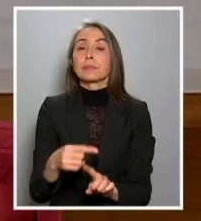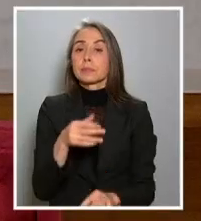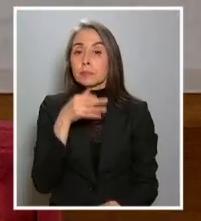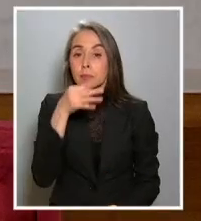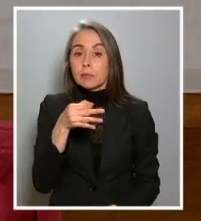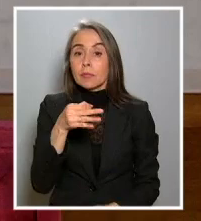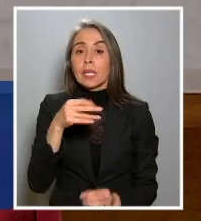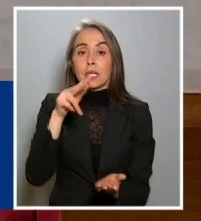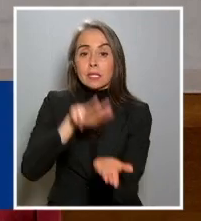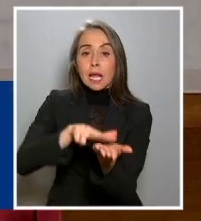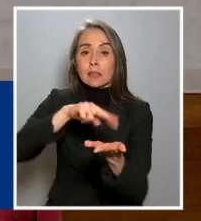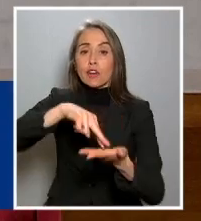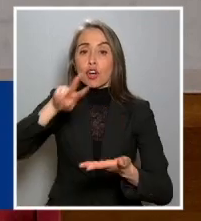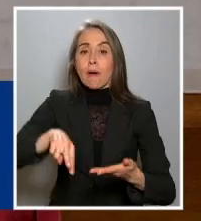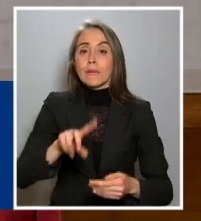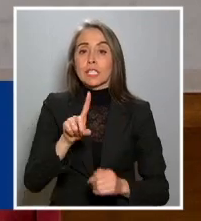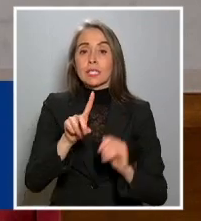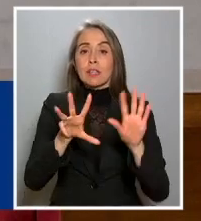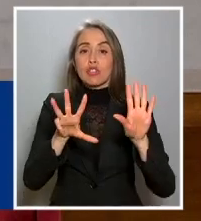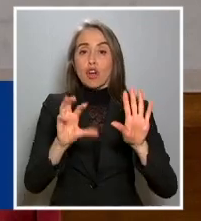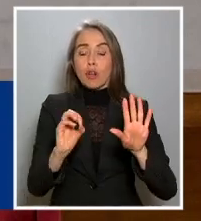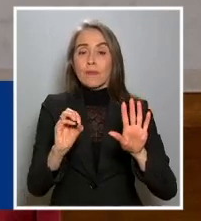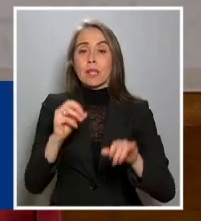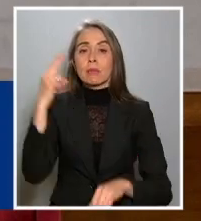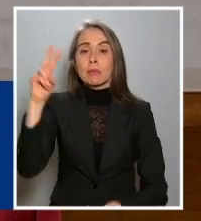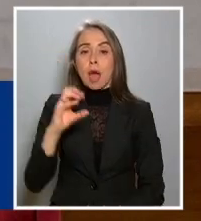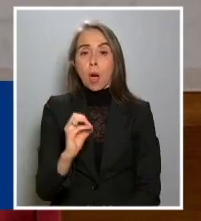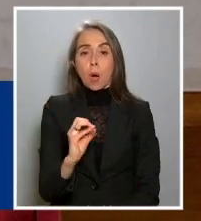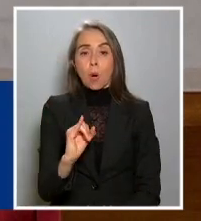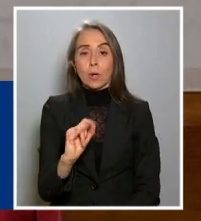ratificamos el convenio 190 de la OIT